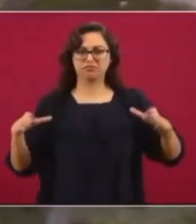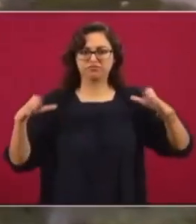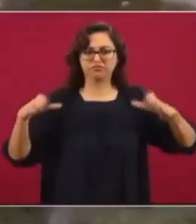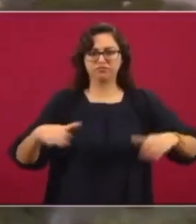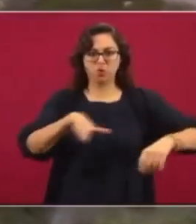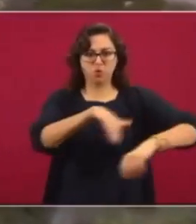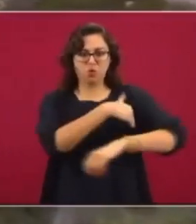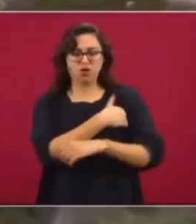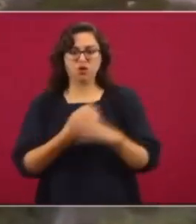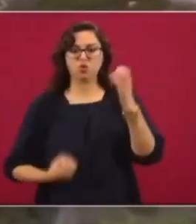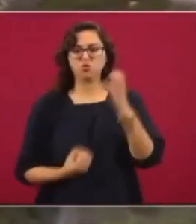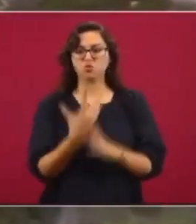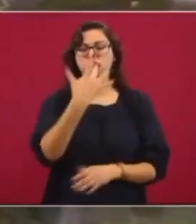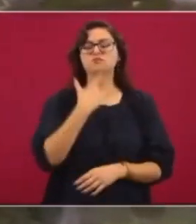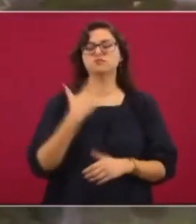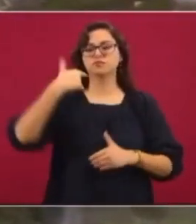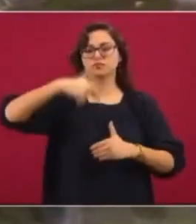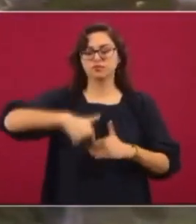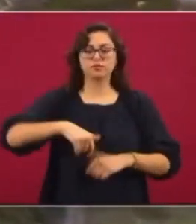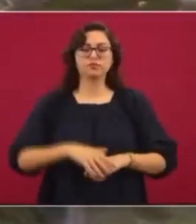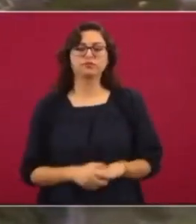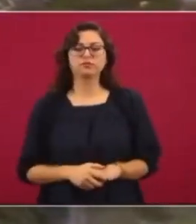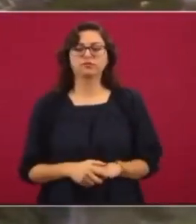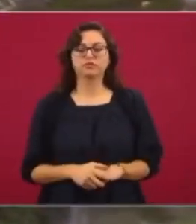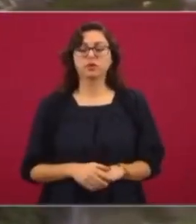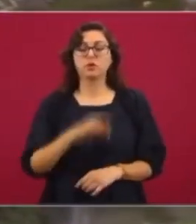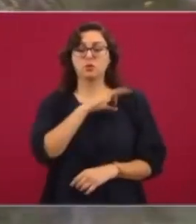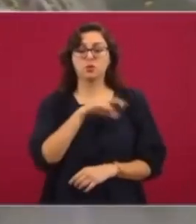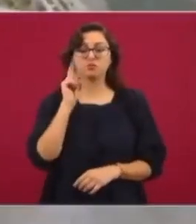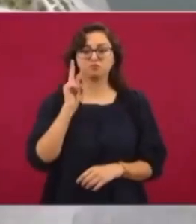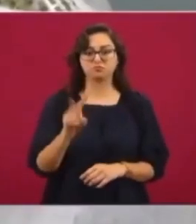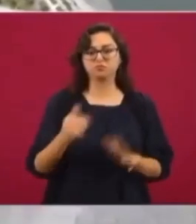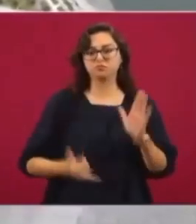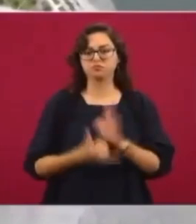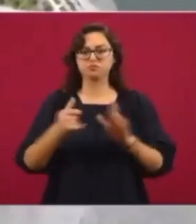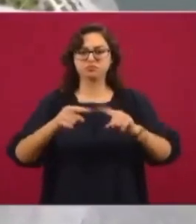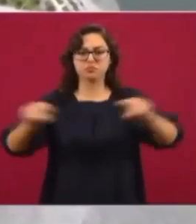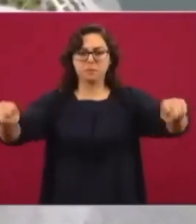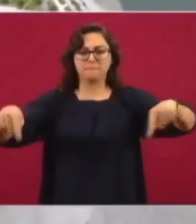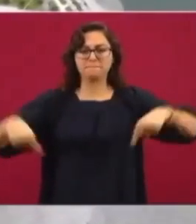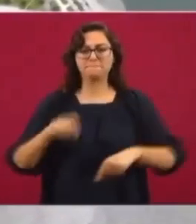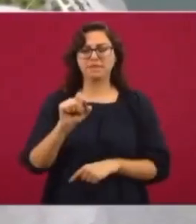cuarto de control central de la nueva refinería de Dos Bocas se construye en una superficie de